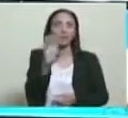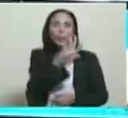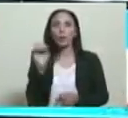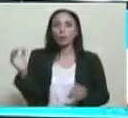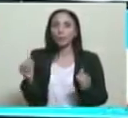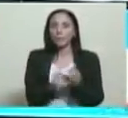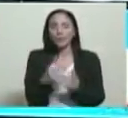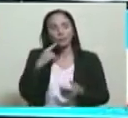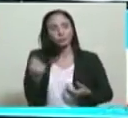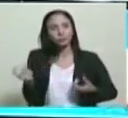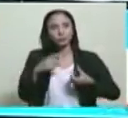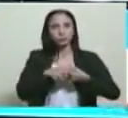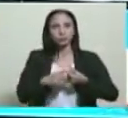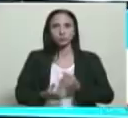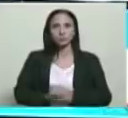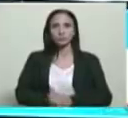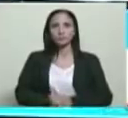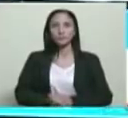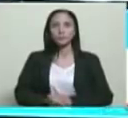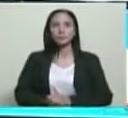más.